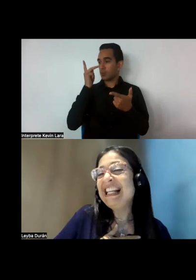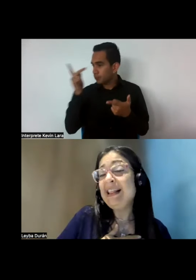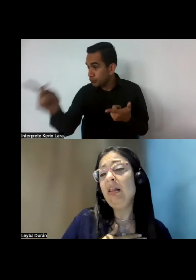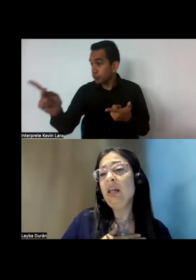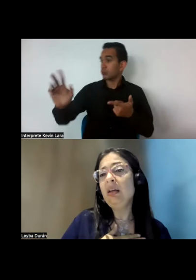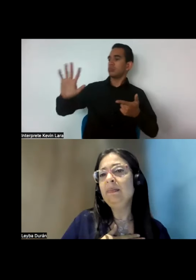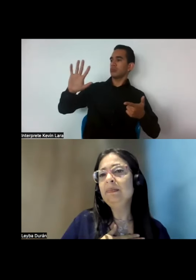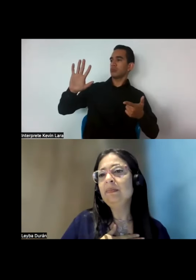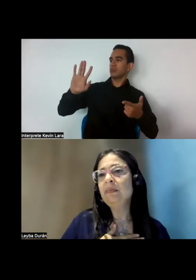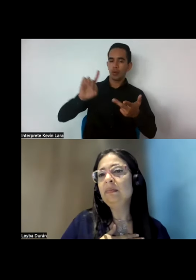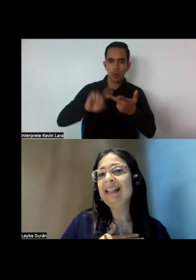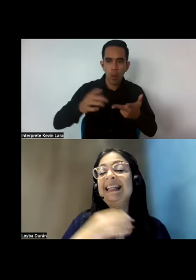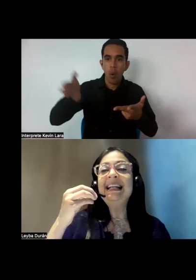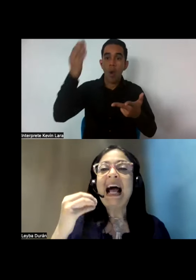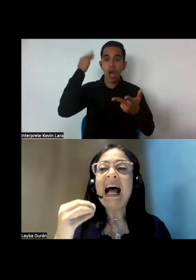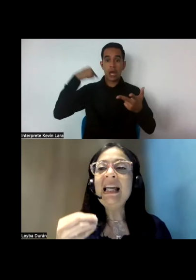yo sentí.